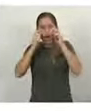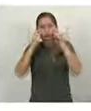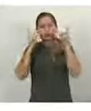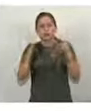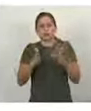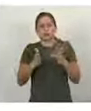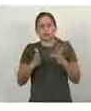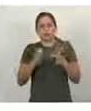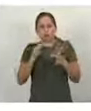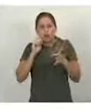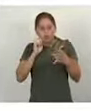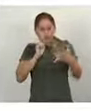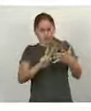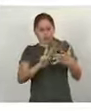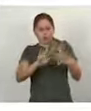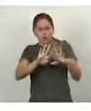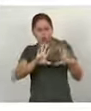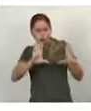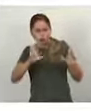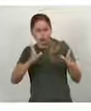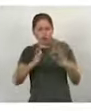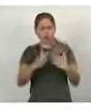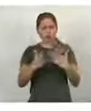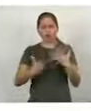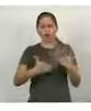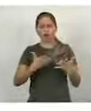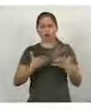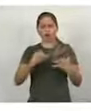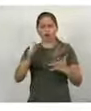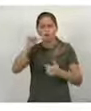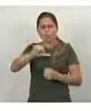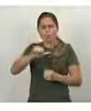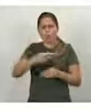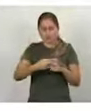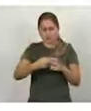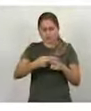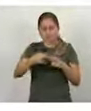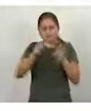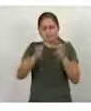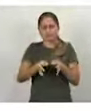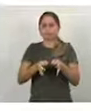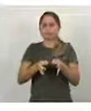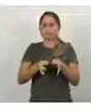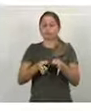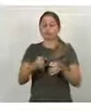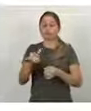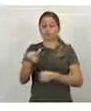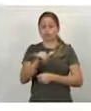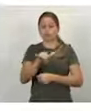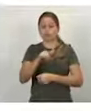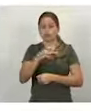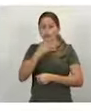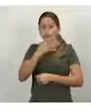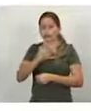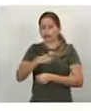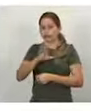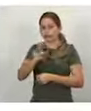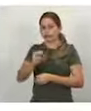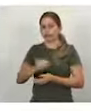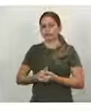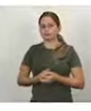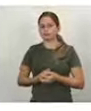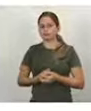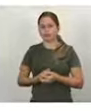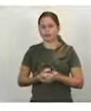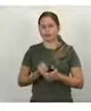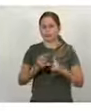hacia este acto de barbarie sin precedentes en nuestra historia. También Fidel expresó: para